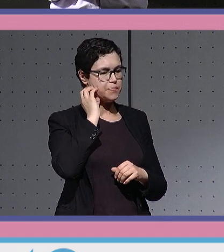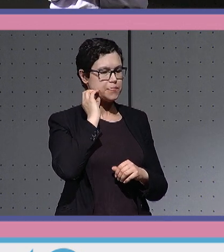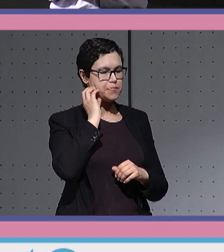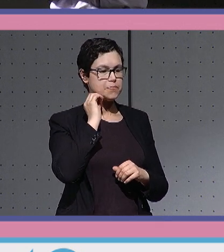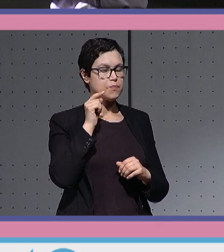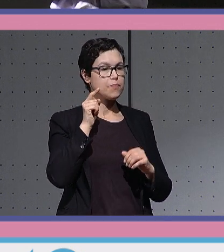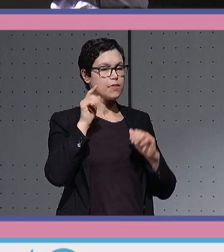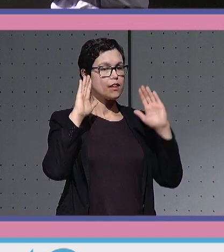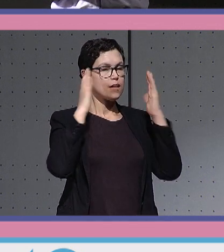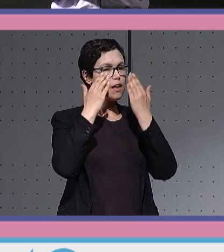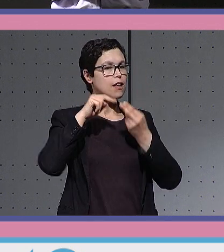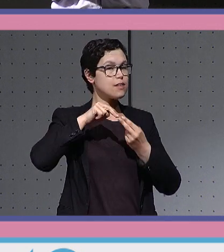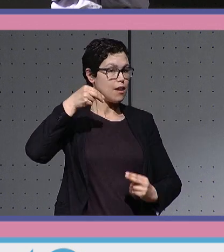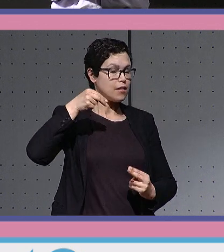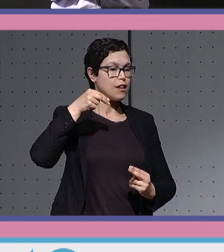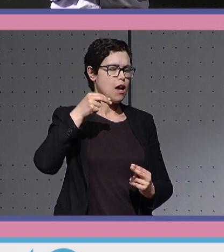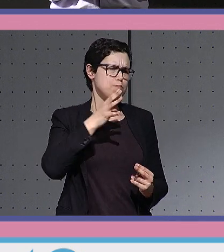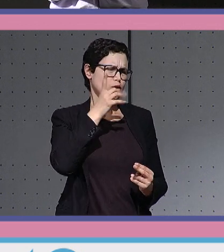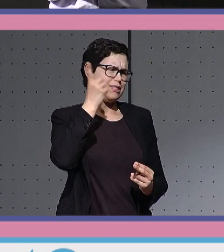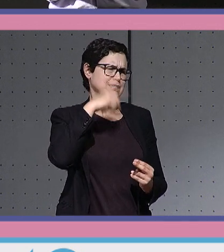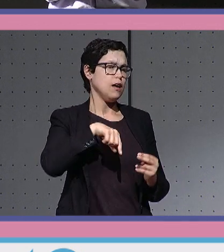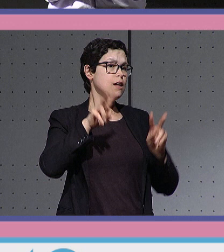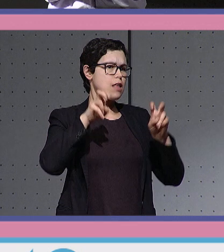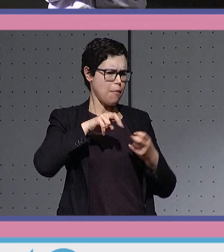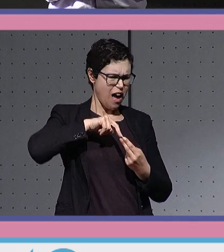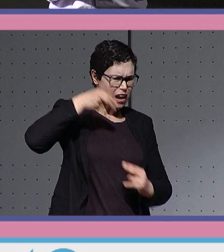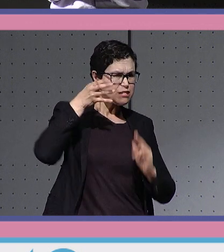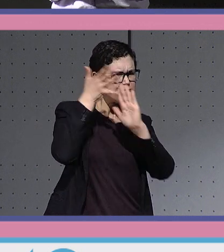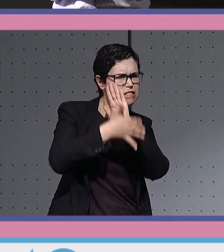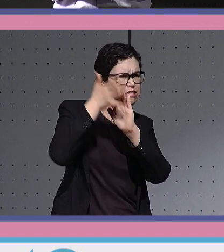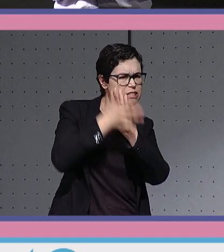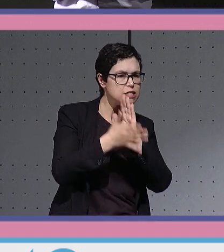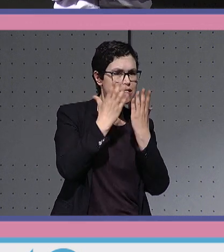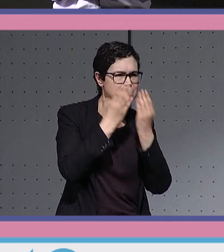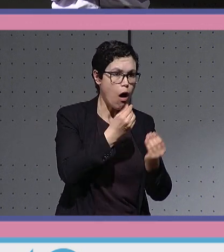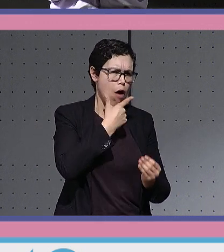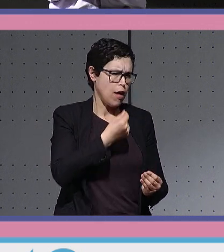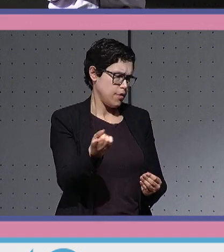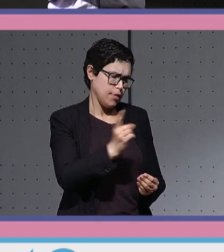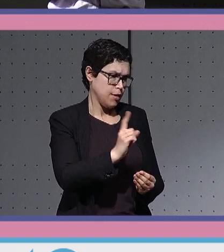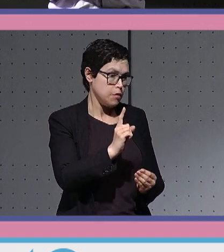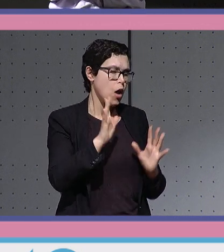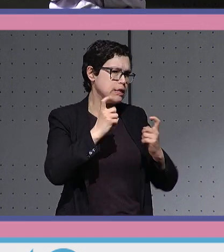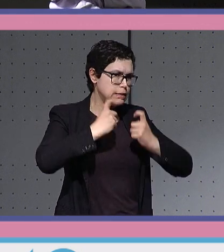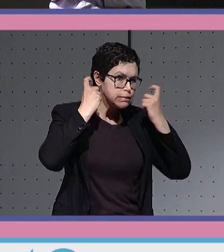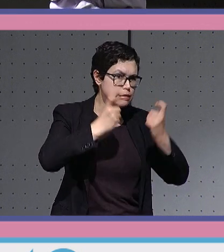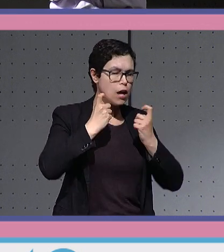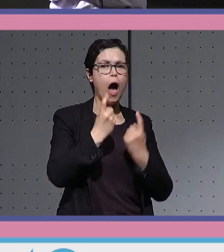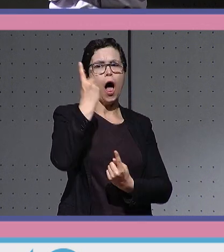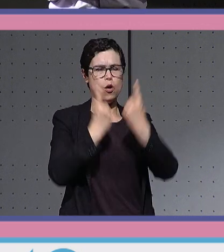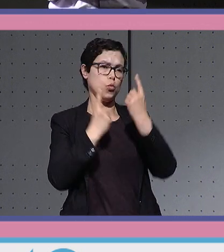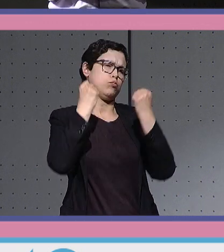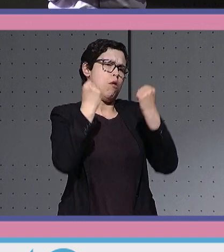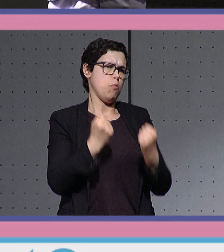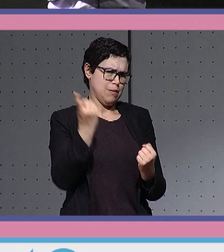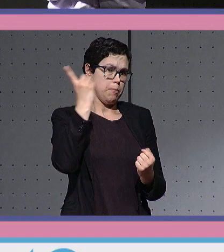para intentar, de nuevo, porque sé que son temas difíciles, la genética no es fácil, que se entienda bien. Muchos lo entendéis, pero le cuesta hasta a